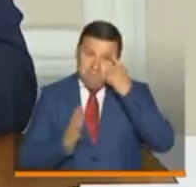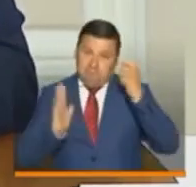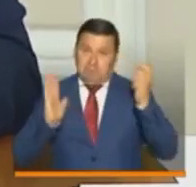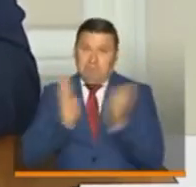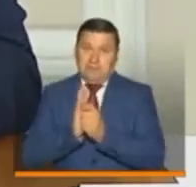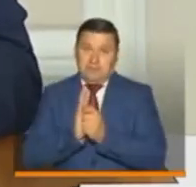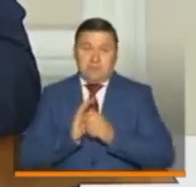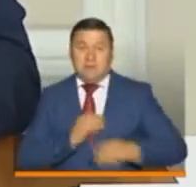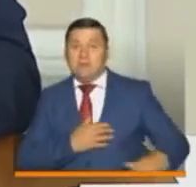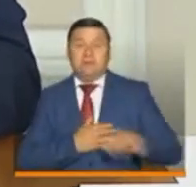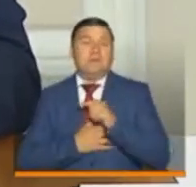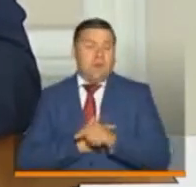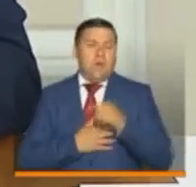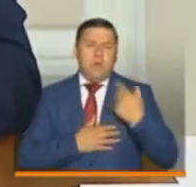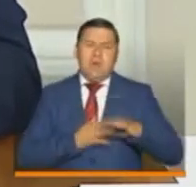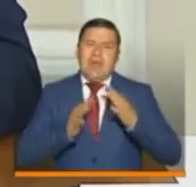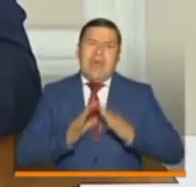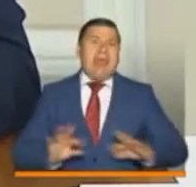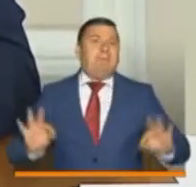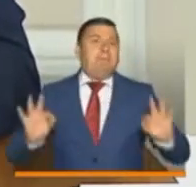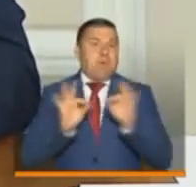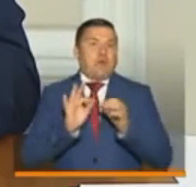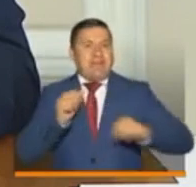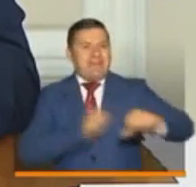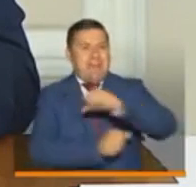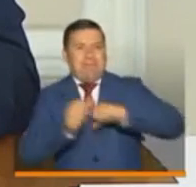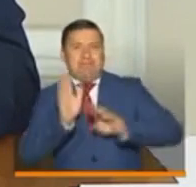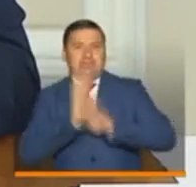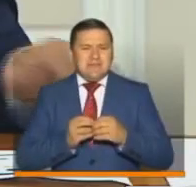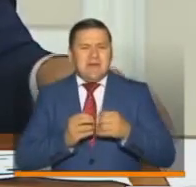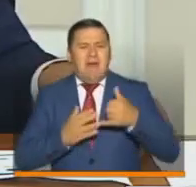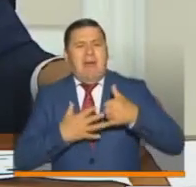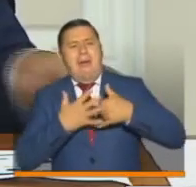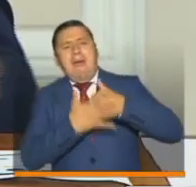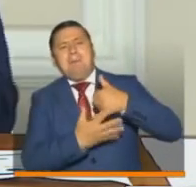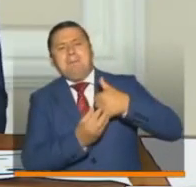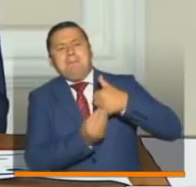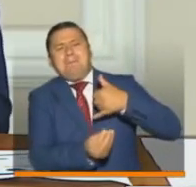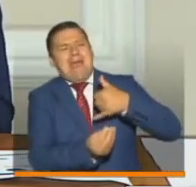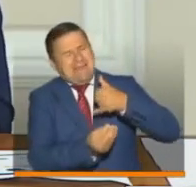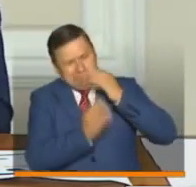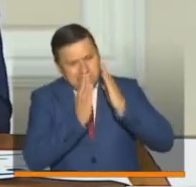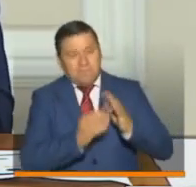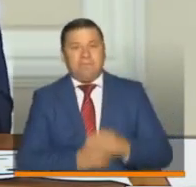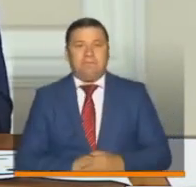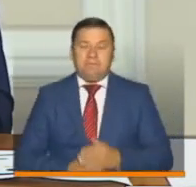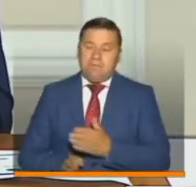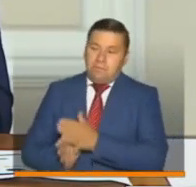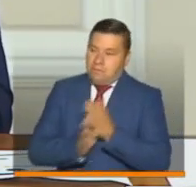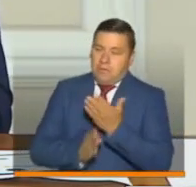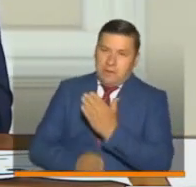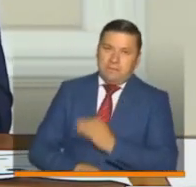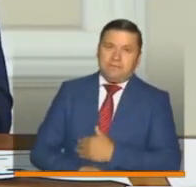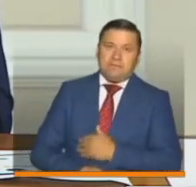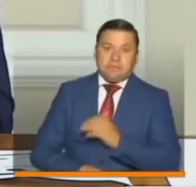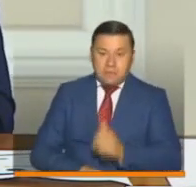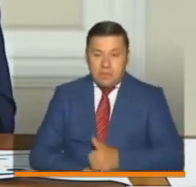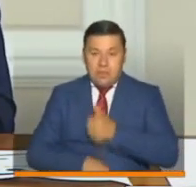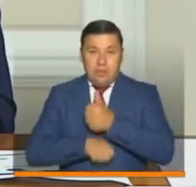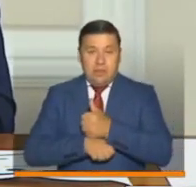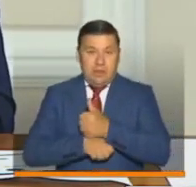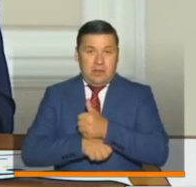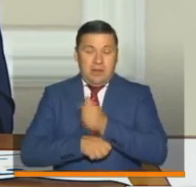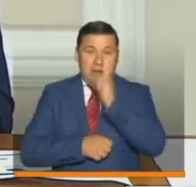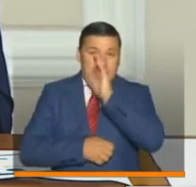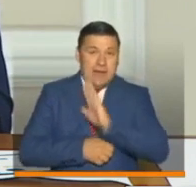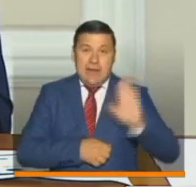hitos en sectores que son fundamentales para la reactivación de nuestro país. Antes de dar la palabra al señor director del